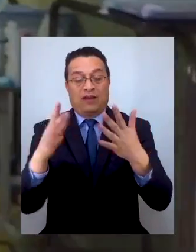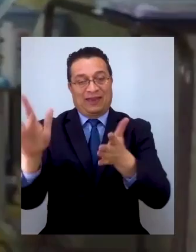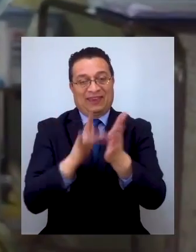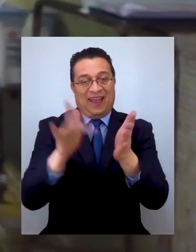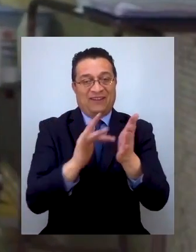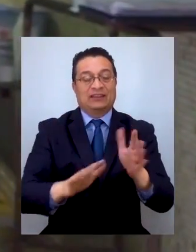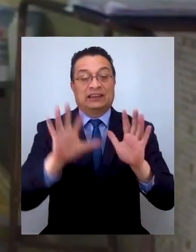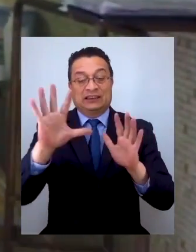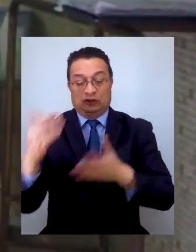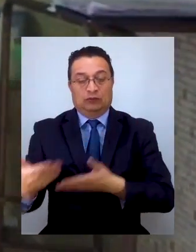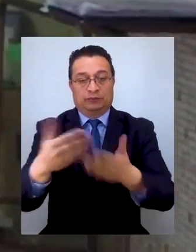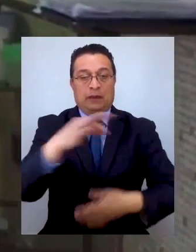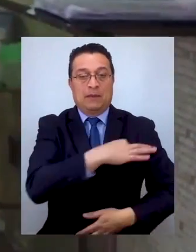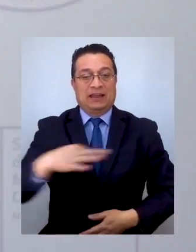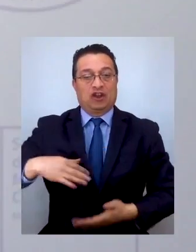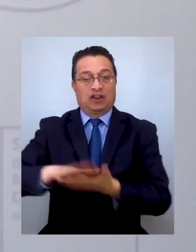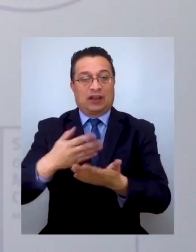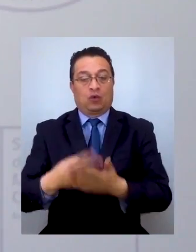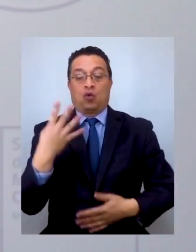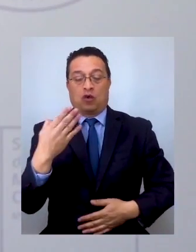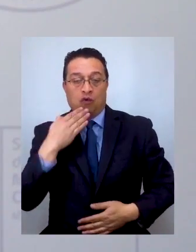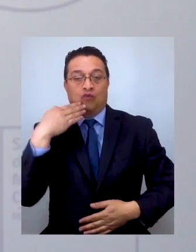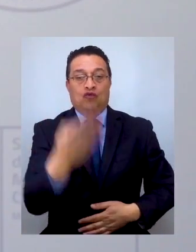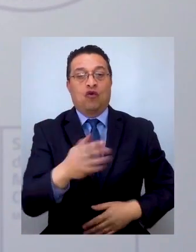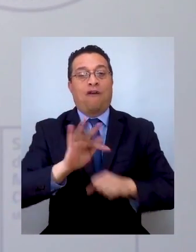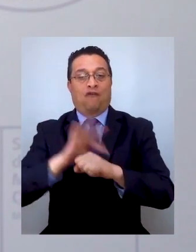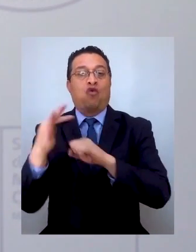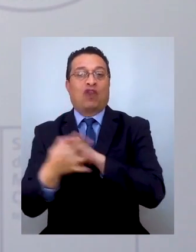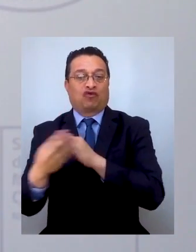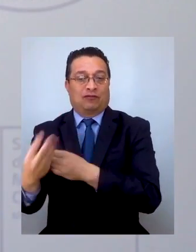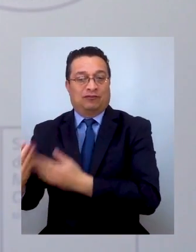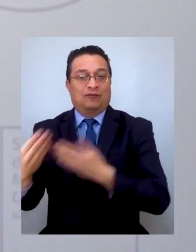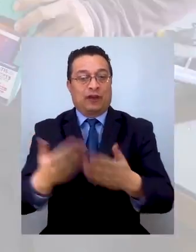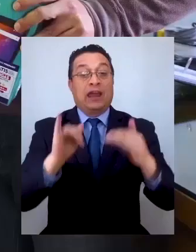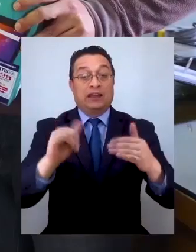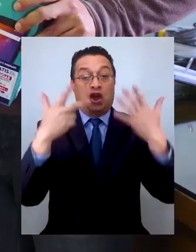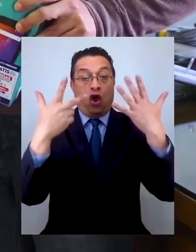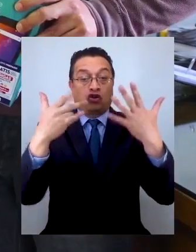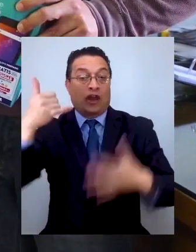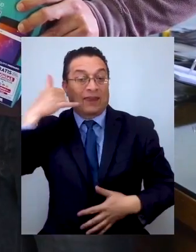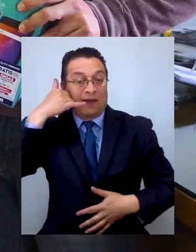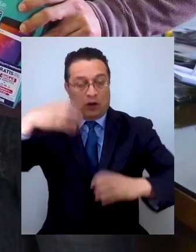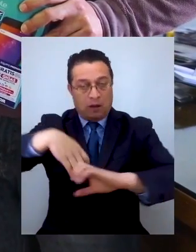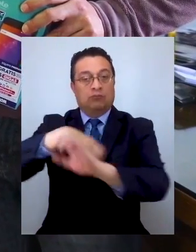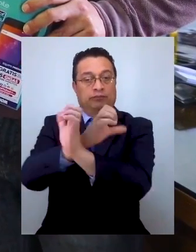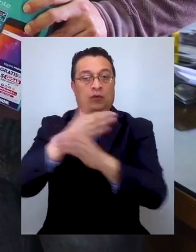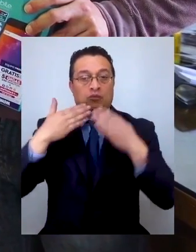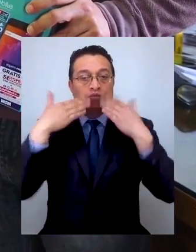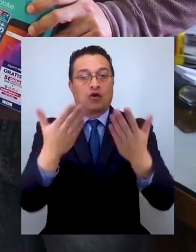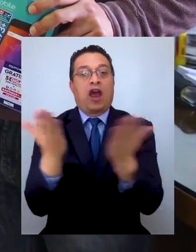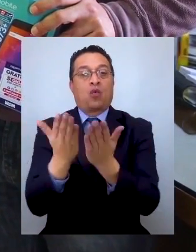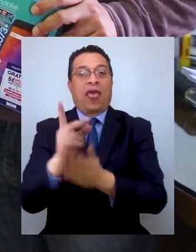9 tablets, 5 entregadas por el MinSal y 4 donadas por la Fundación Reunión, además de 8 teléfonos para